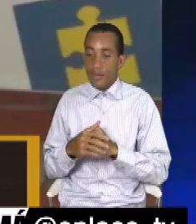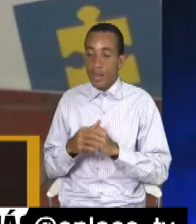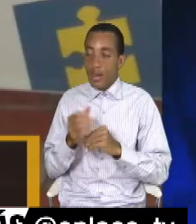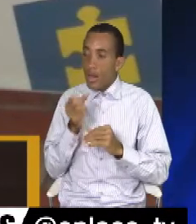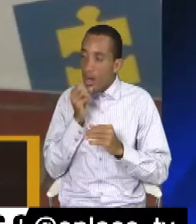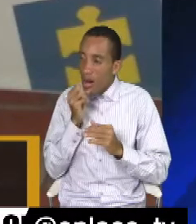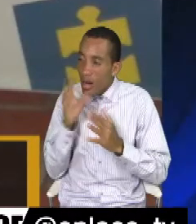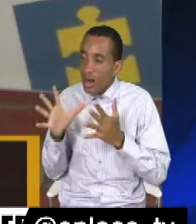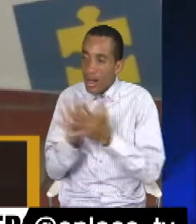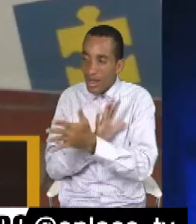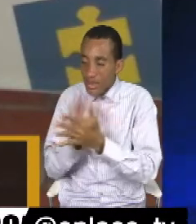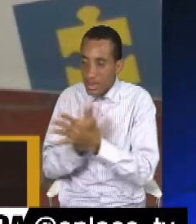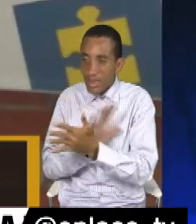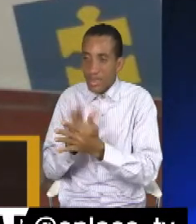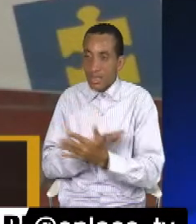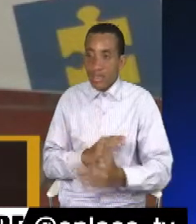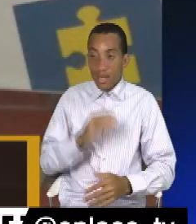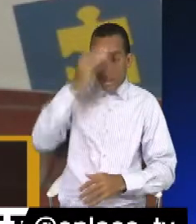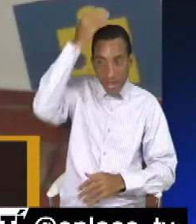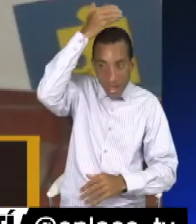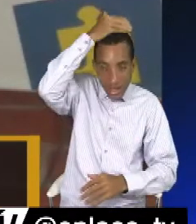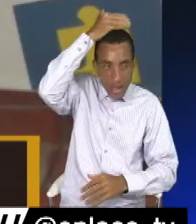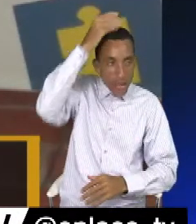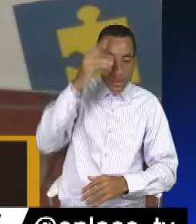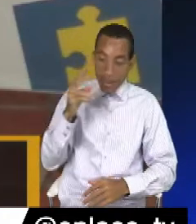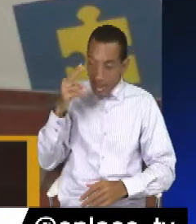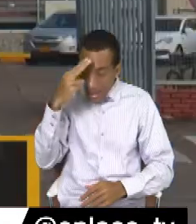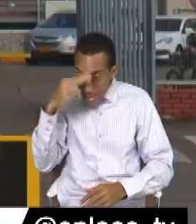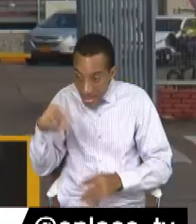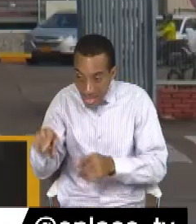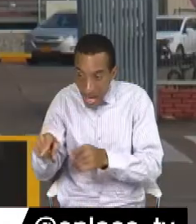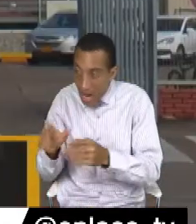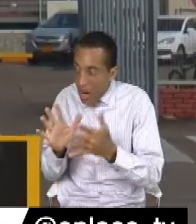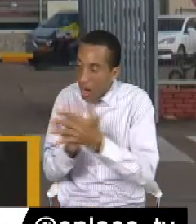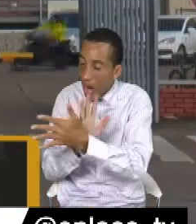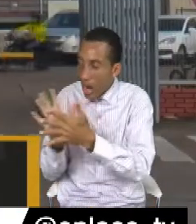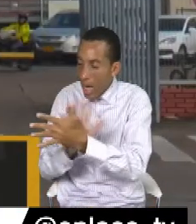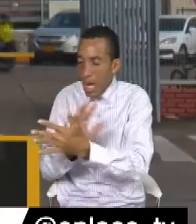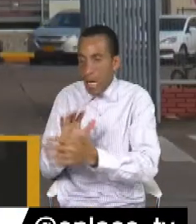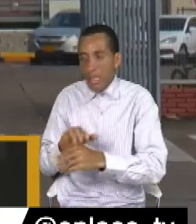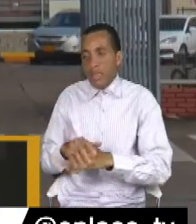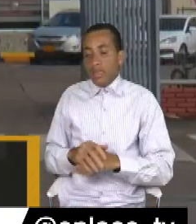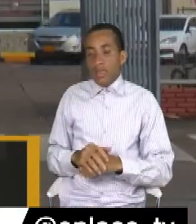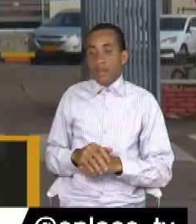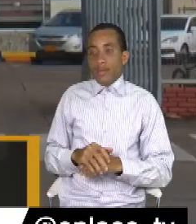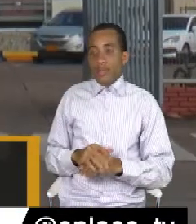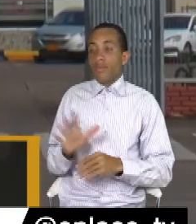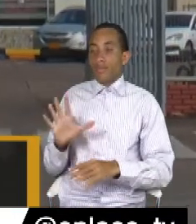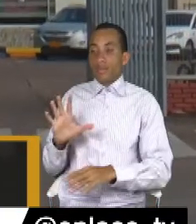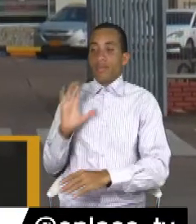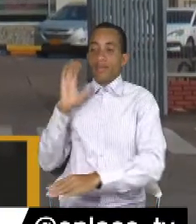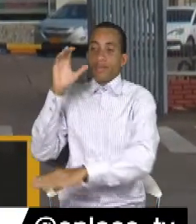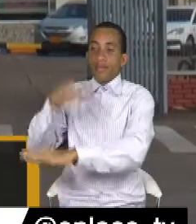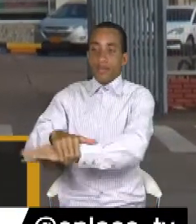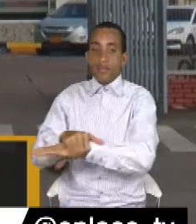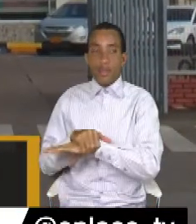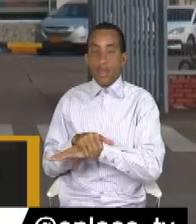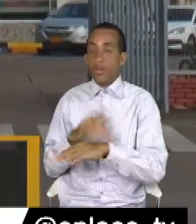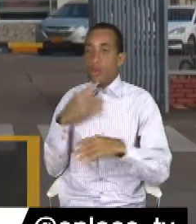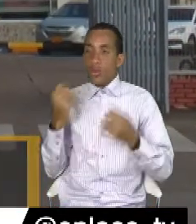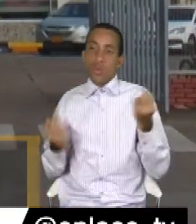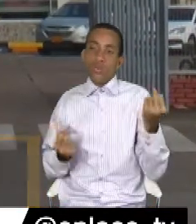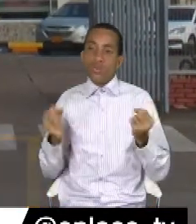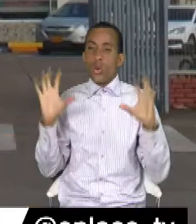que sufría de parte del enfermero, por lo cual se realizó la respectiva denuncia. El enfermero fue detenido cuando conducía una ambulancia de la